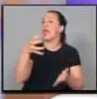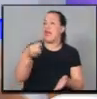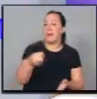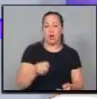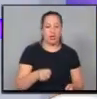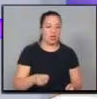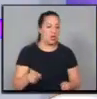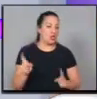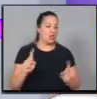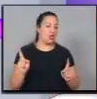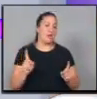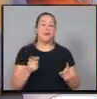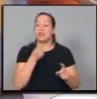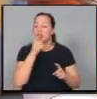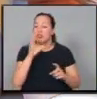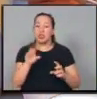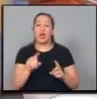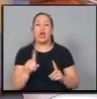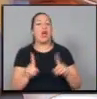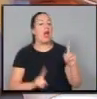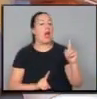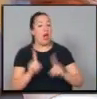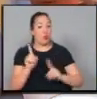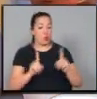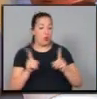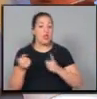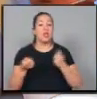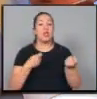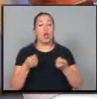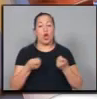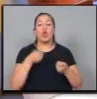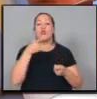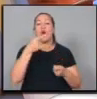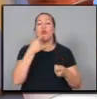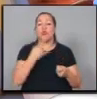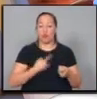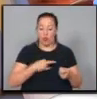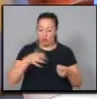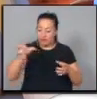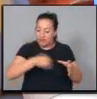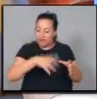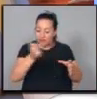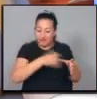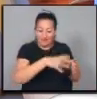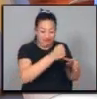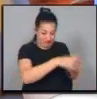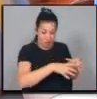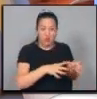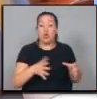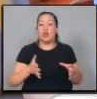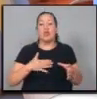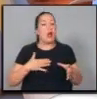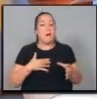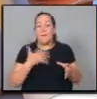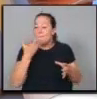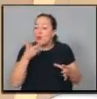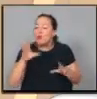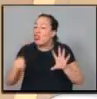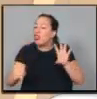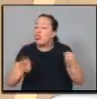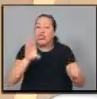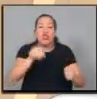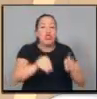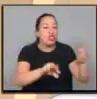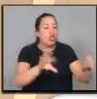si no todo el mundo está tocando. No, hay algunas verdulerías autoservicio donde vos te servís. Entonces, a mí, yo soy toquetón. Yo soy